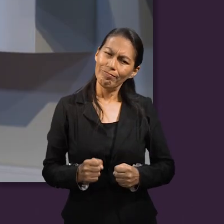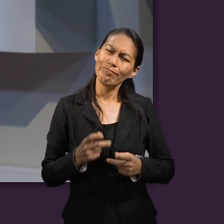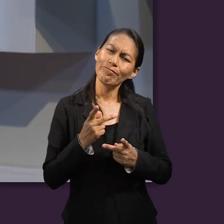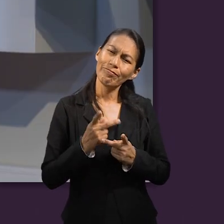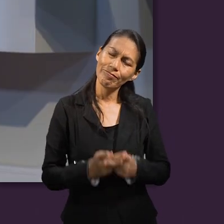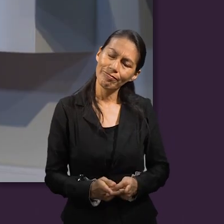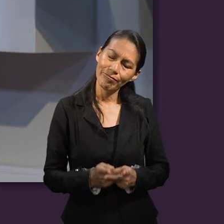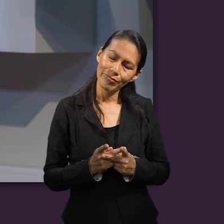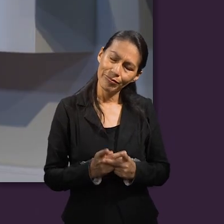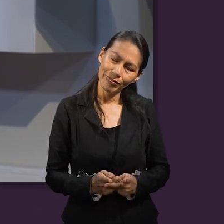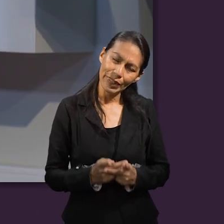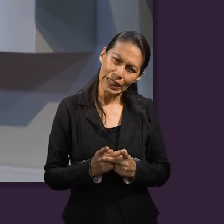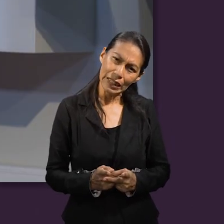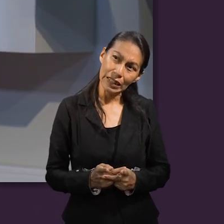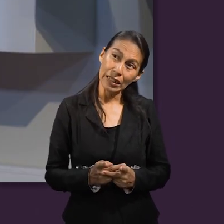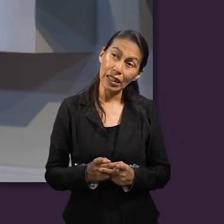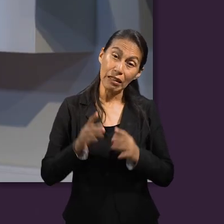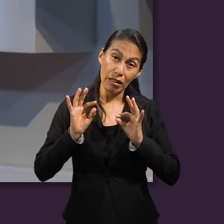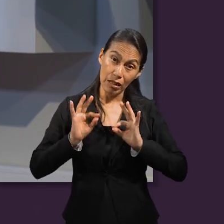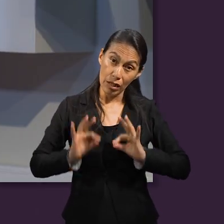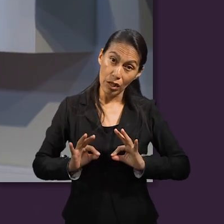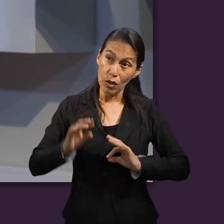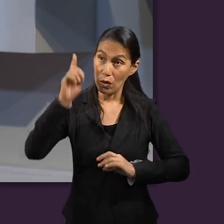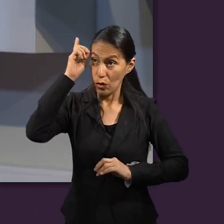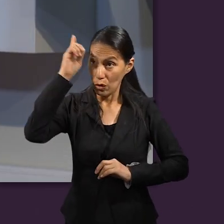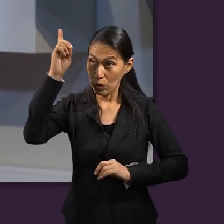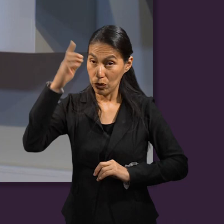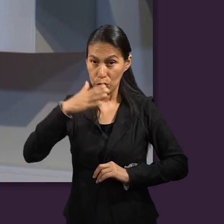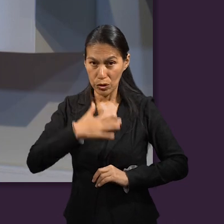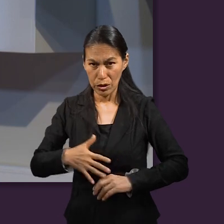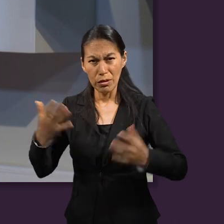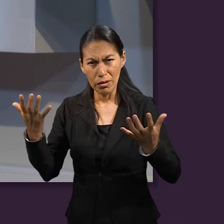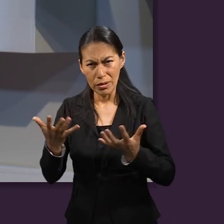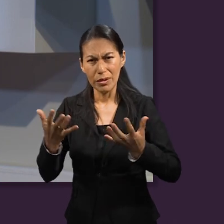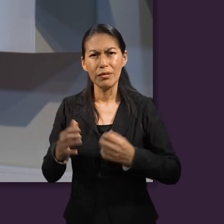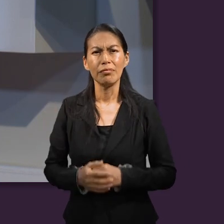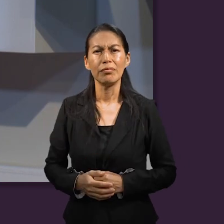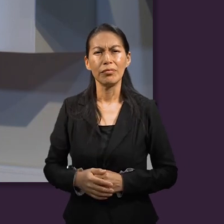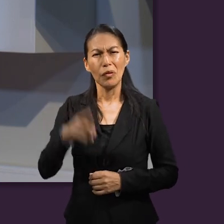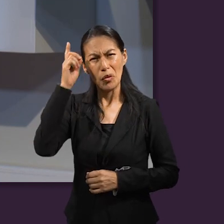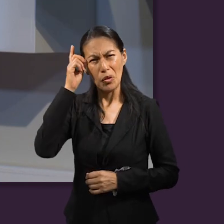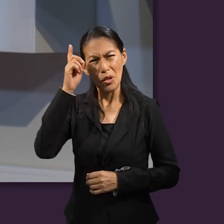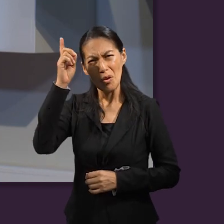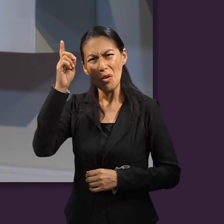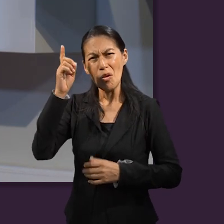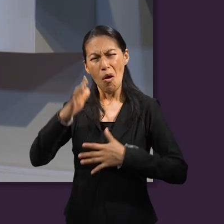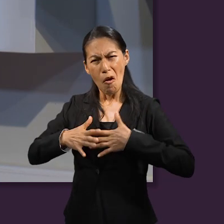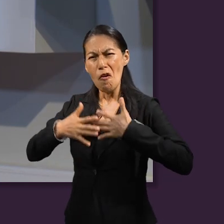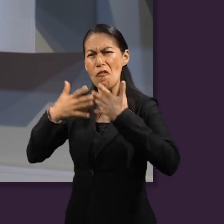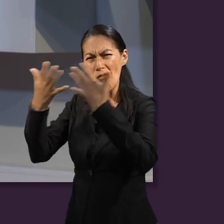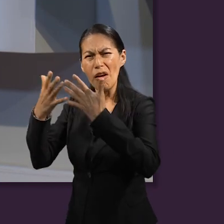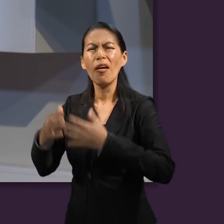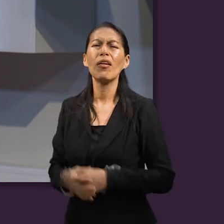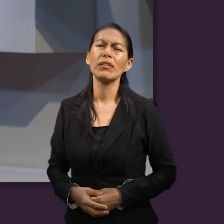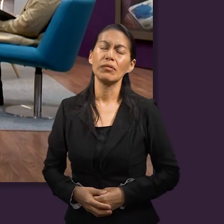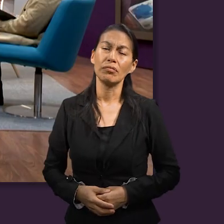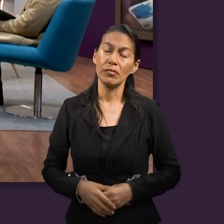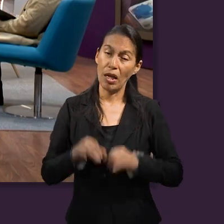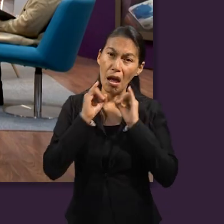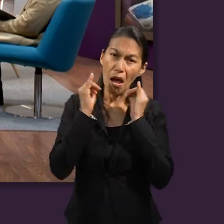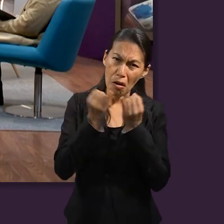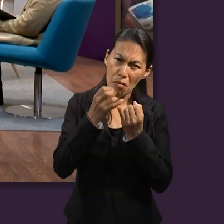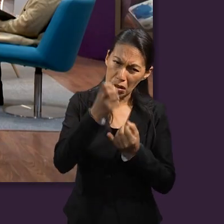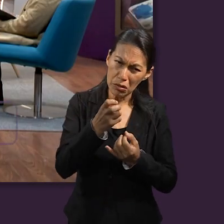firme se mantiene pasivo esperando la justicia de dios y yo creo que como resumen de la elección de escuela